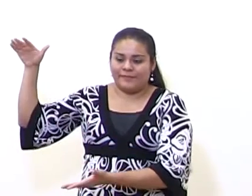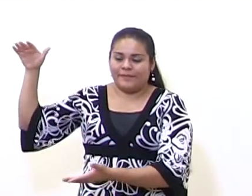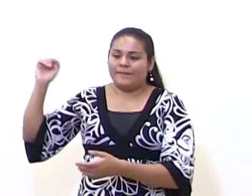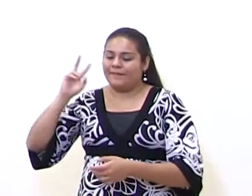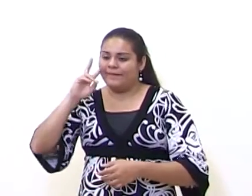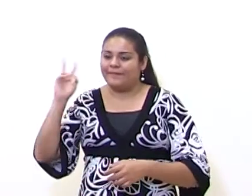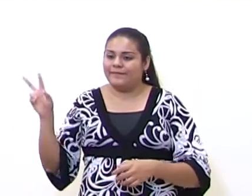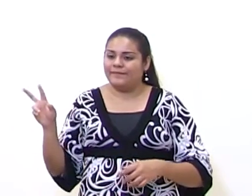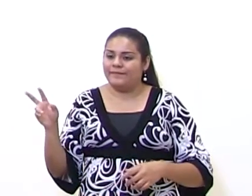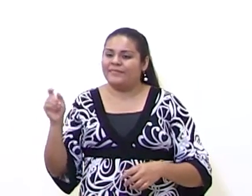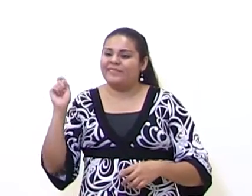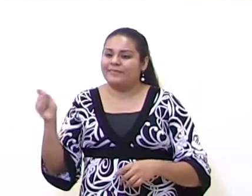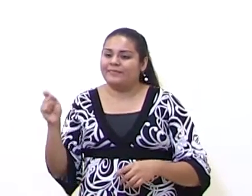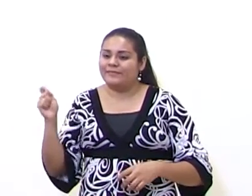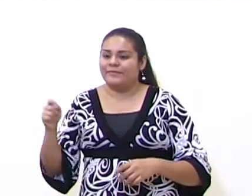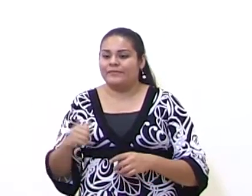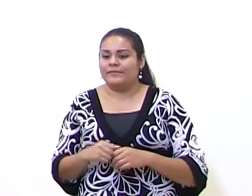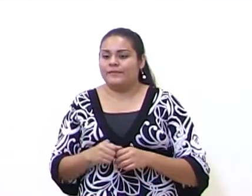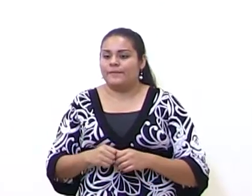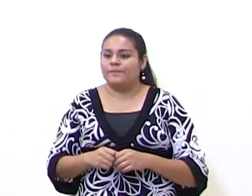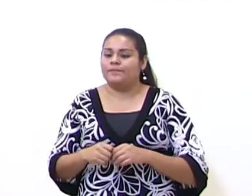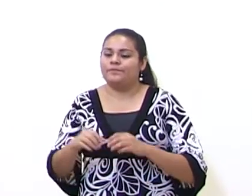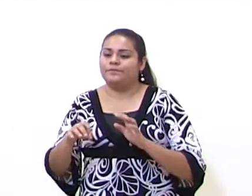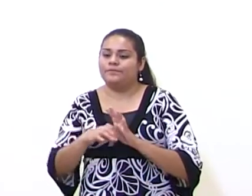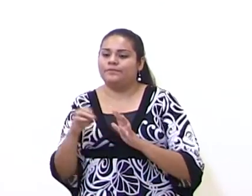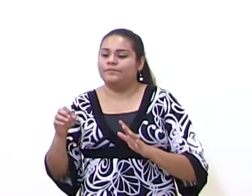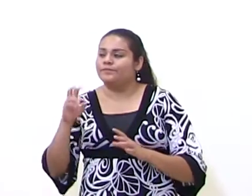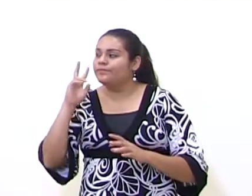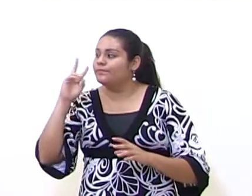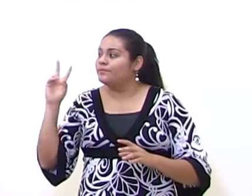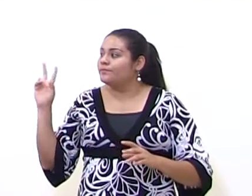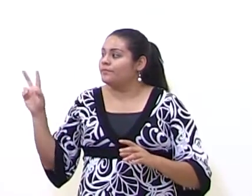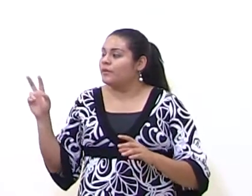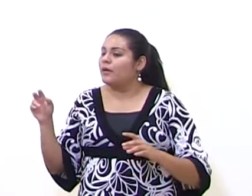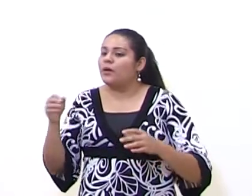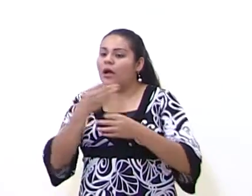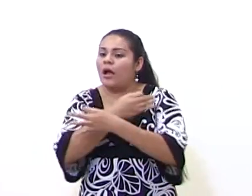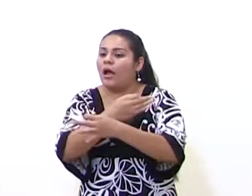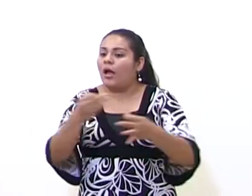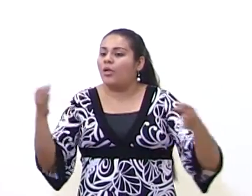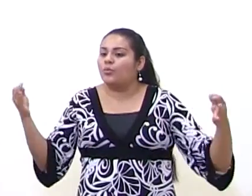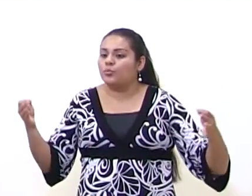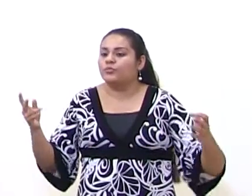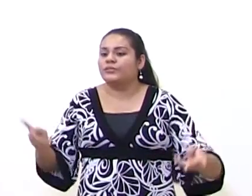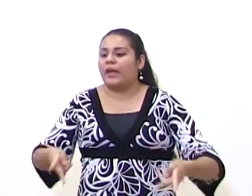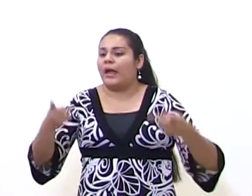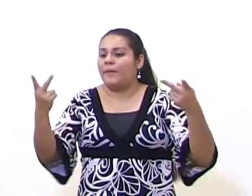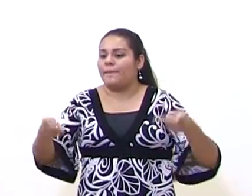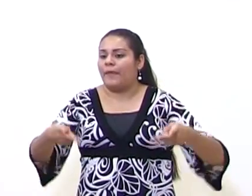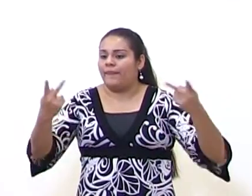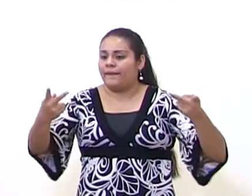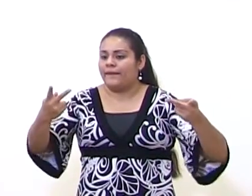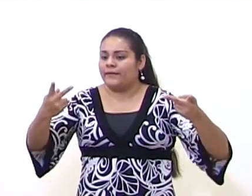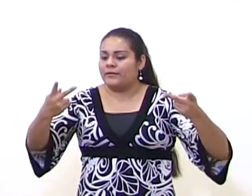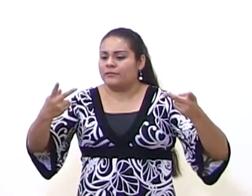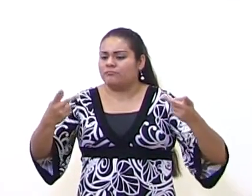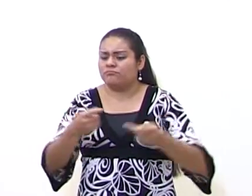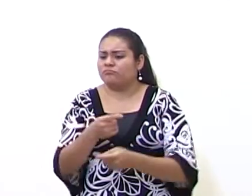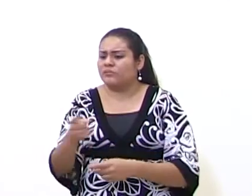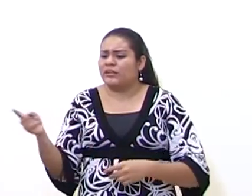los elementos y características de la publicidad de un producto que vimos en una sesión